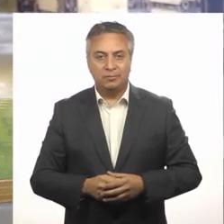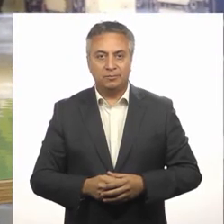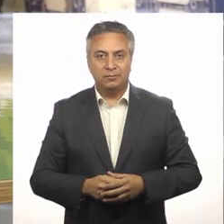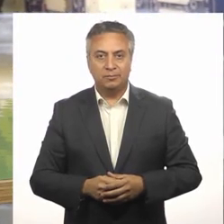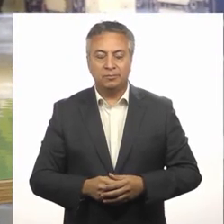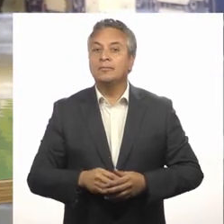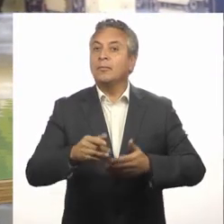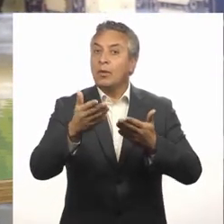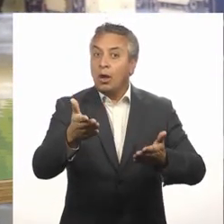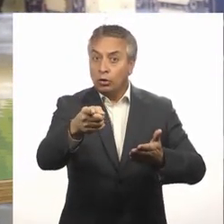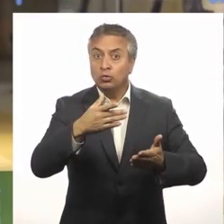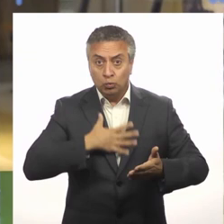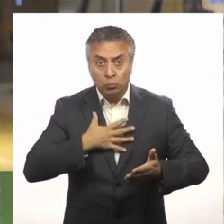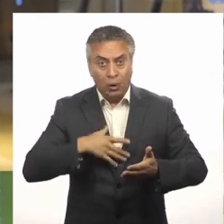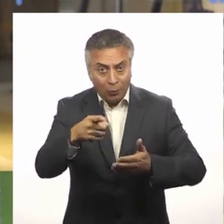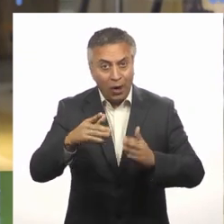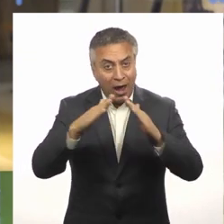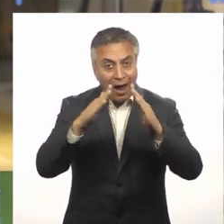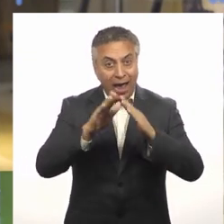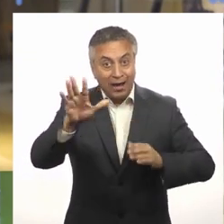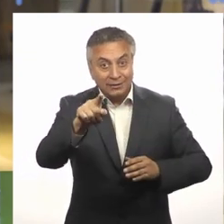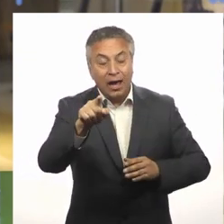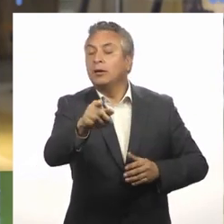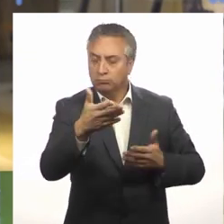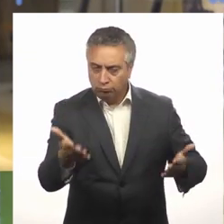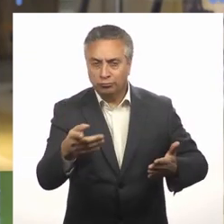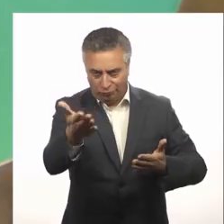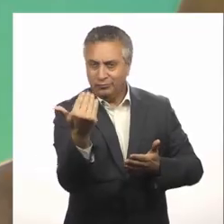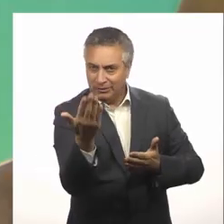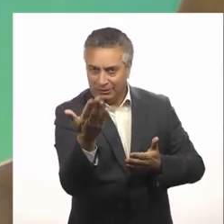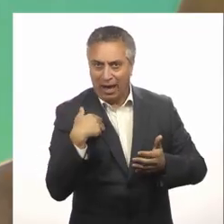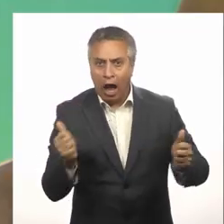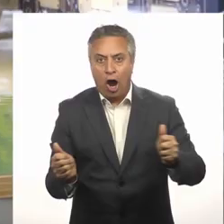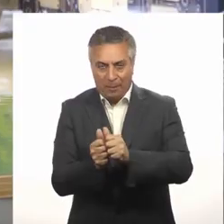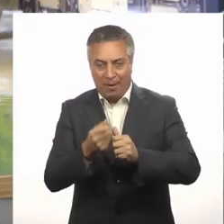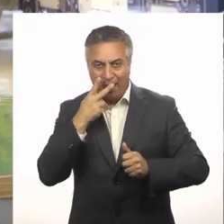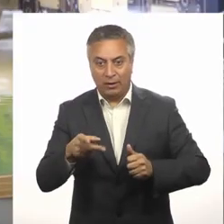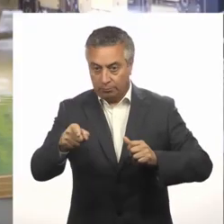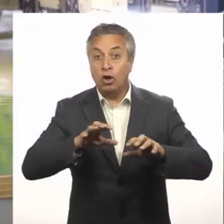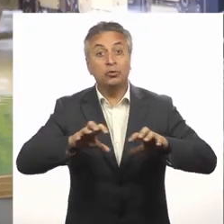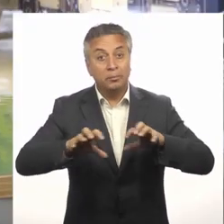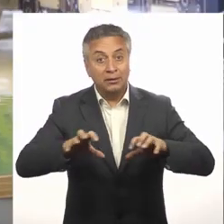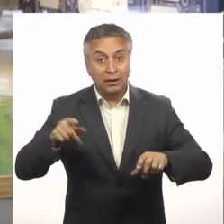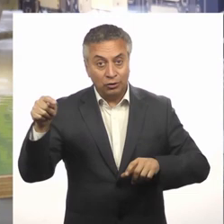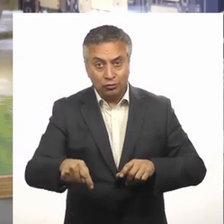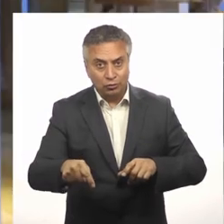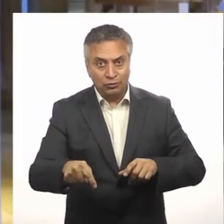¿Te gustaría hacer esto en tu casa? Bueno, acompáñame en el siguiente experimento. Los materiales para este experimento